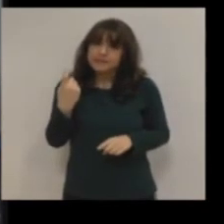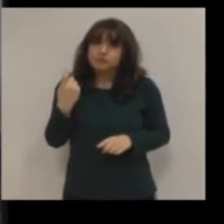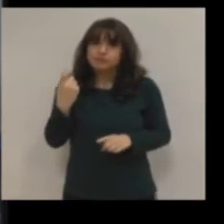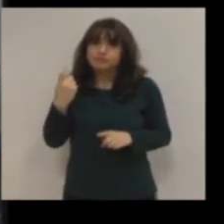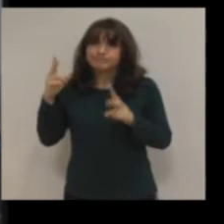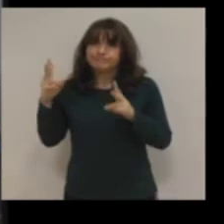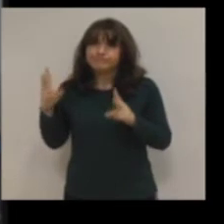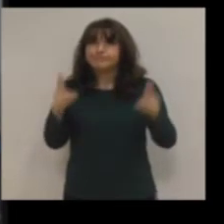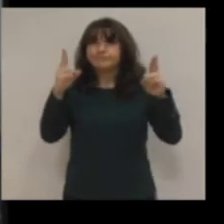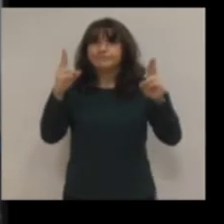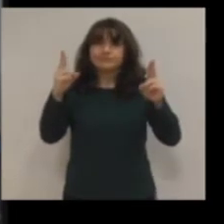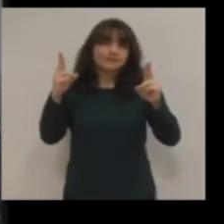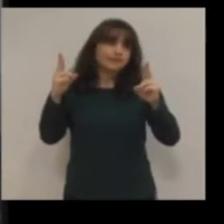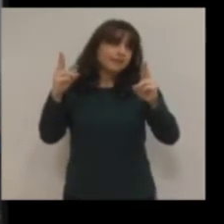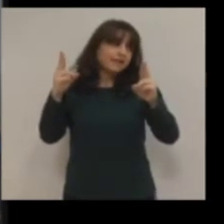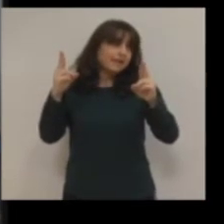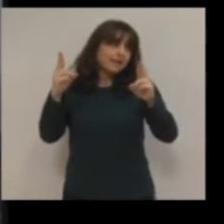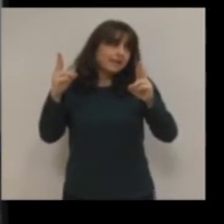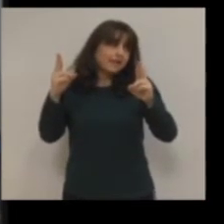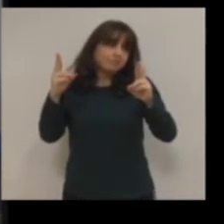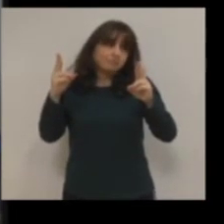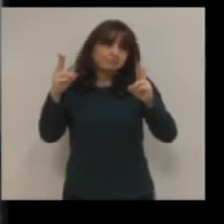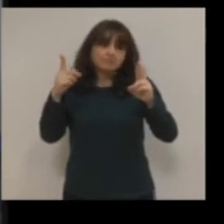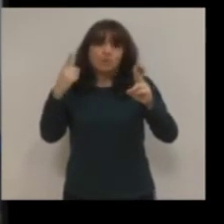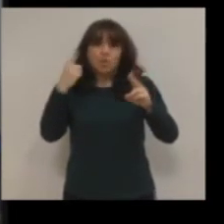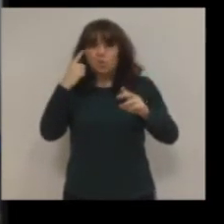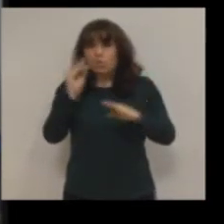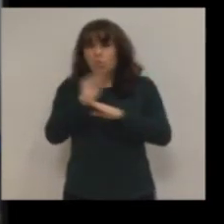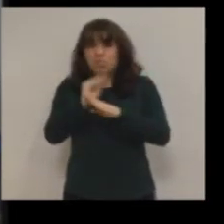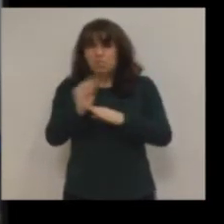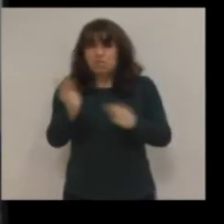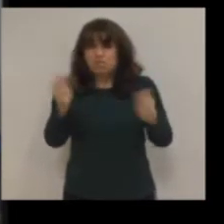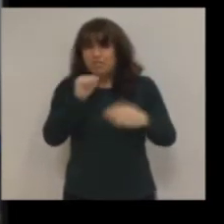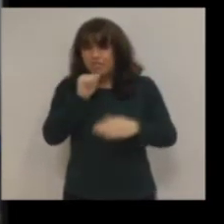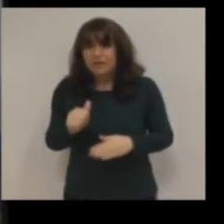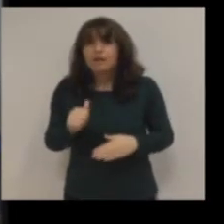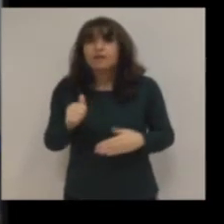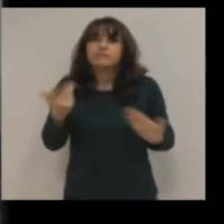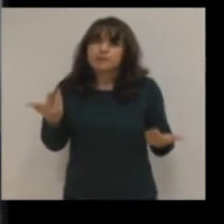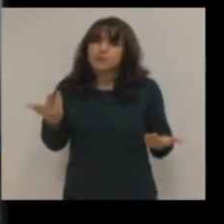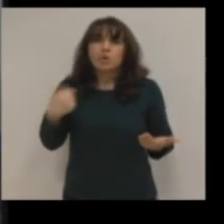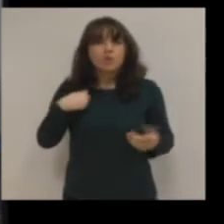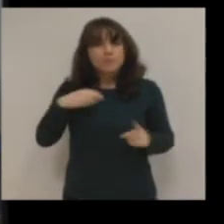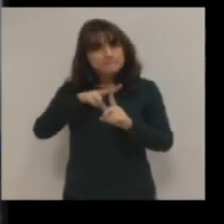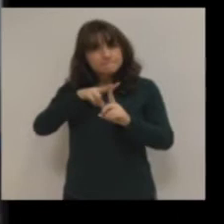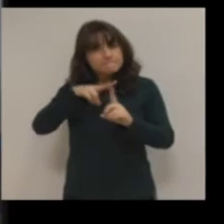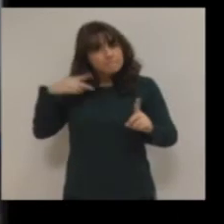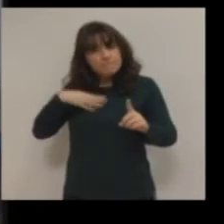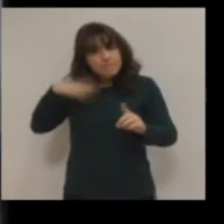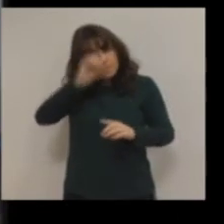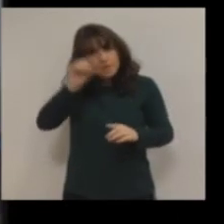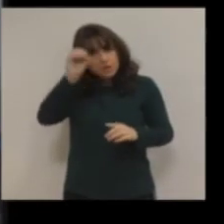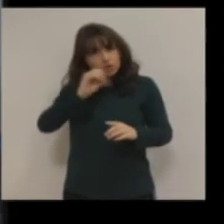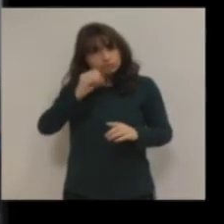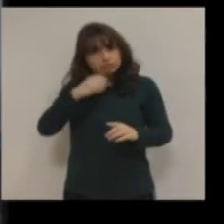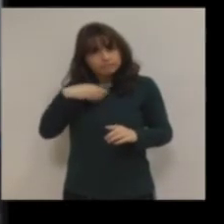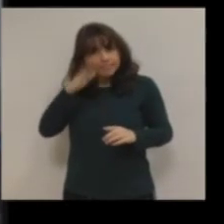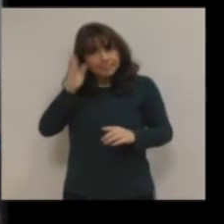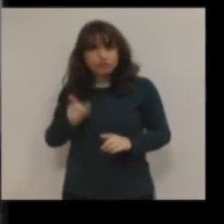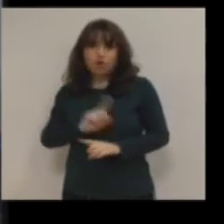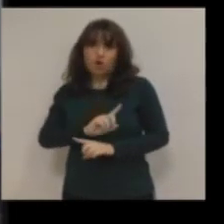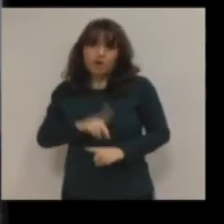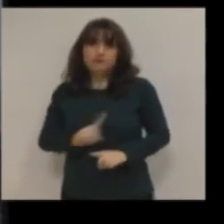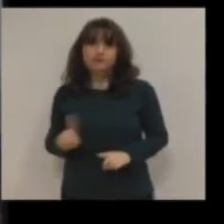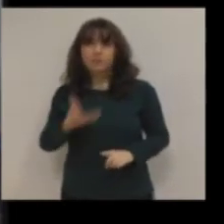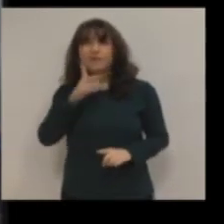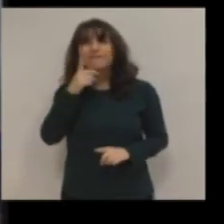capítulo de la negligencia por examinar, pero tampoco me quiero extender. Desde mi punto de vista no puede ser encajado como delito porque falta el elemento subjetivo, que